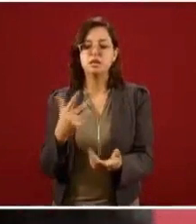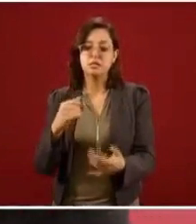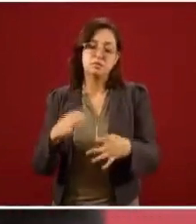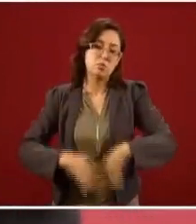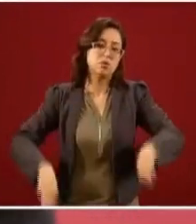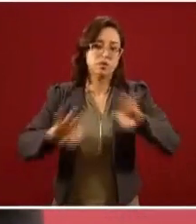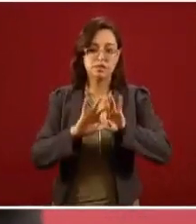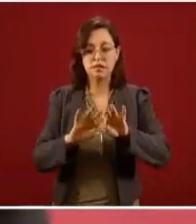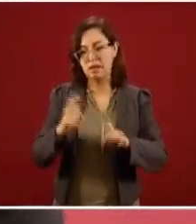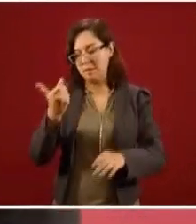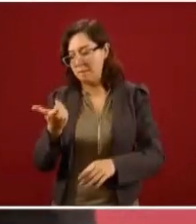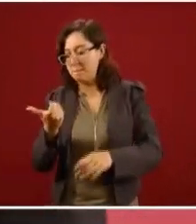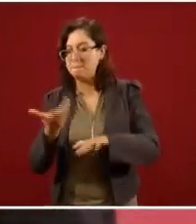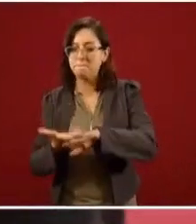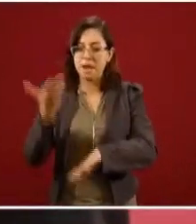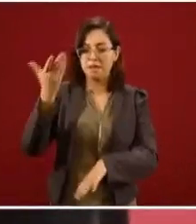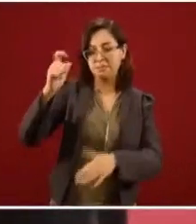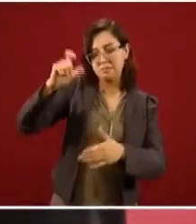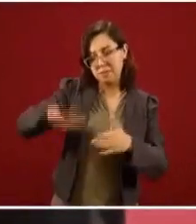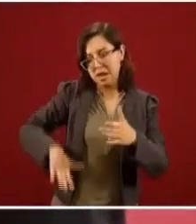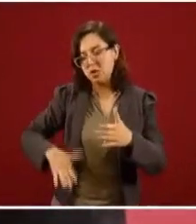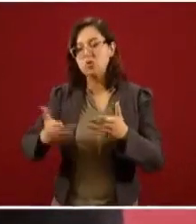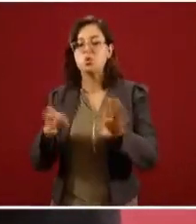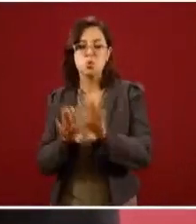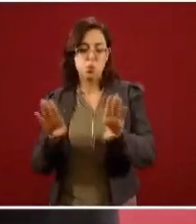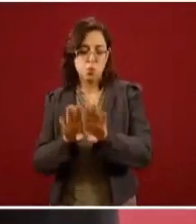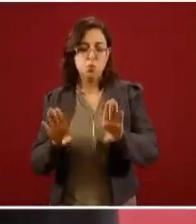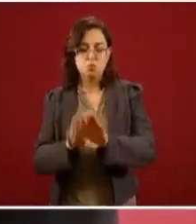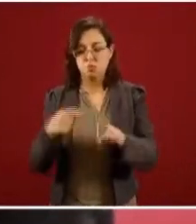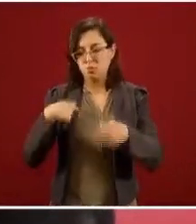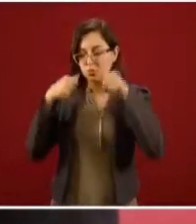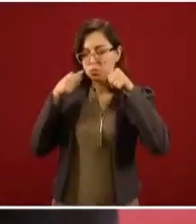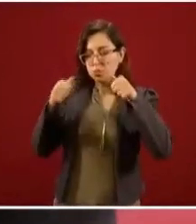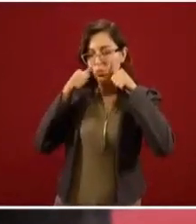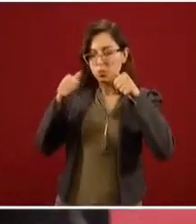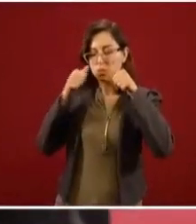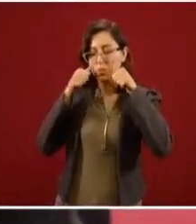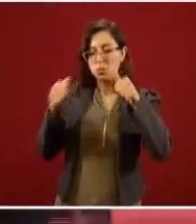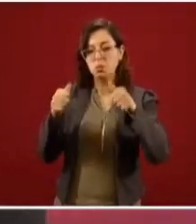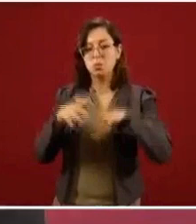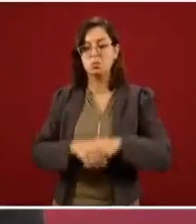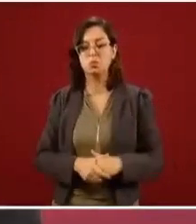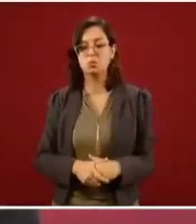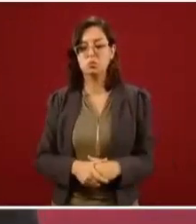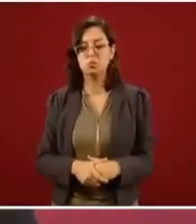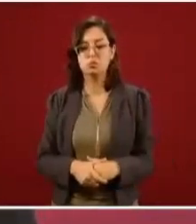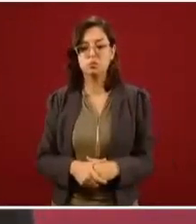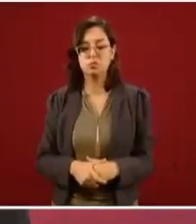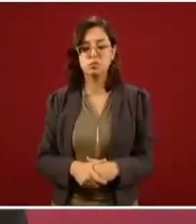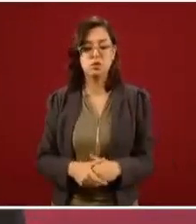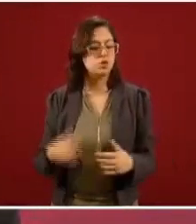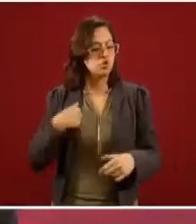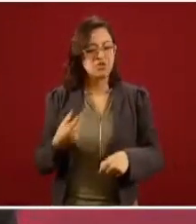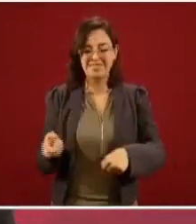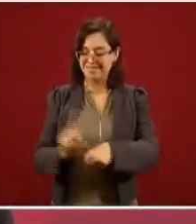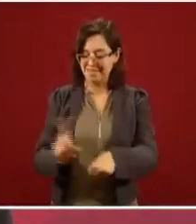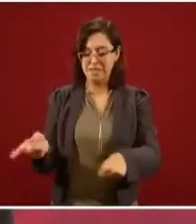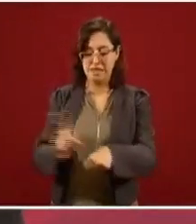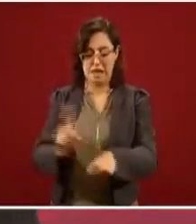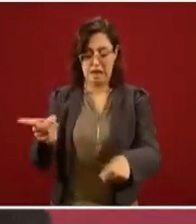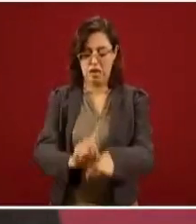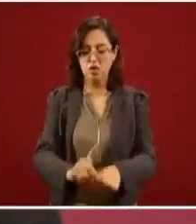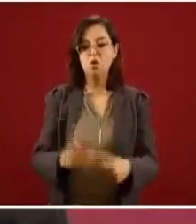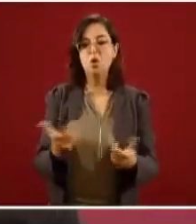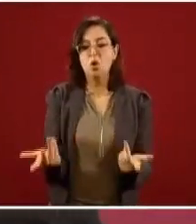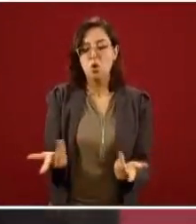o se deprecia, nuestro peso es una nota que sigo diario.